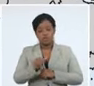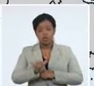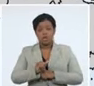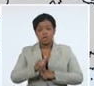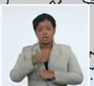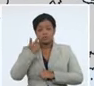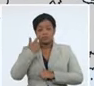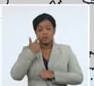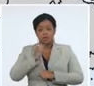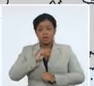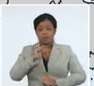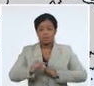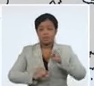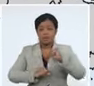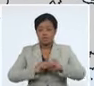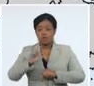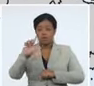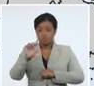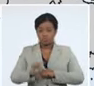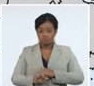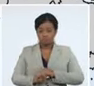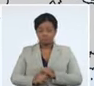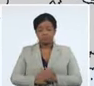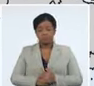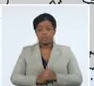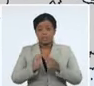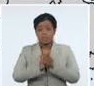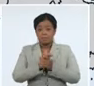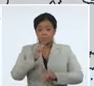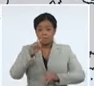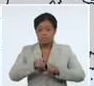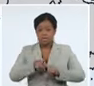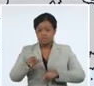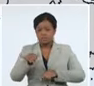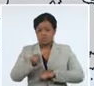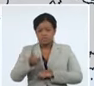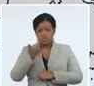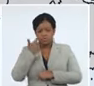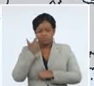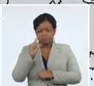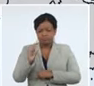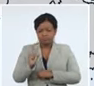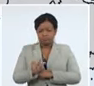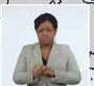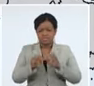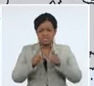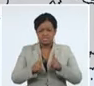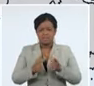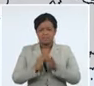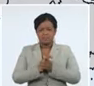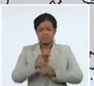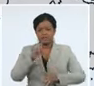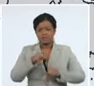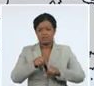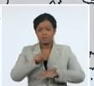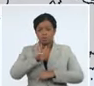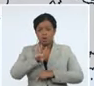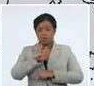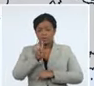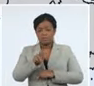en el control de la enfermedad, y Matanzas ni que hablar. Ahí tienen la cifra de Matanzas, 4 casos